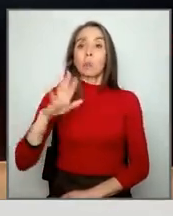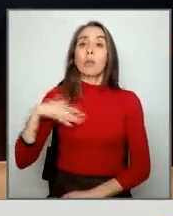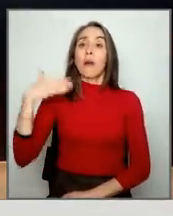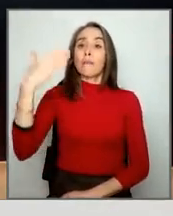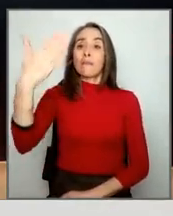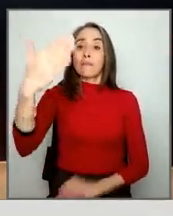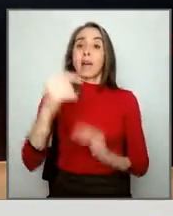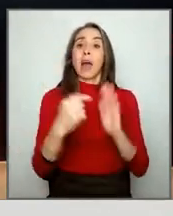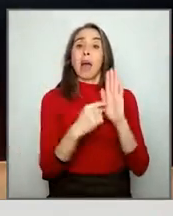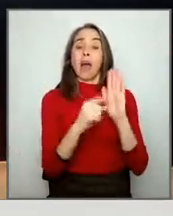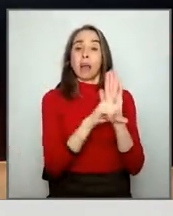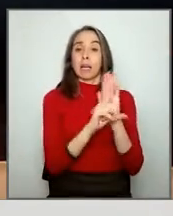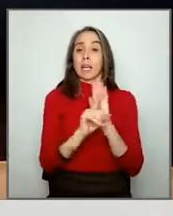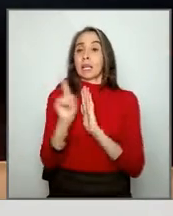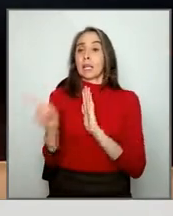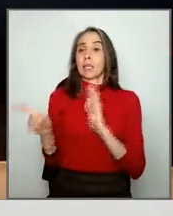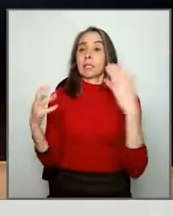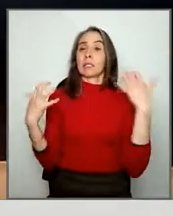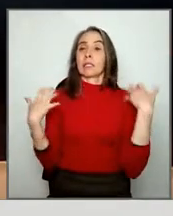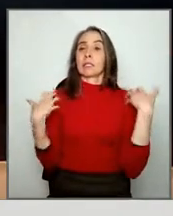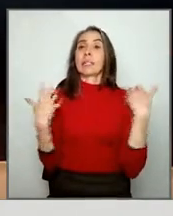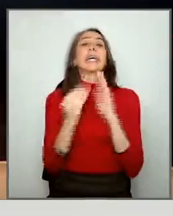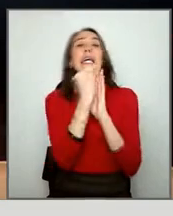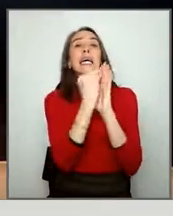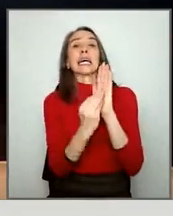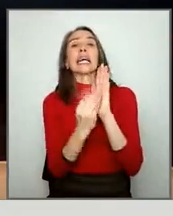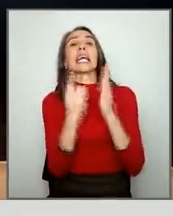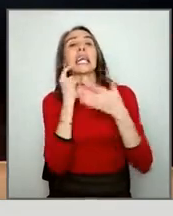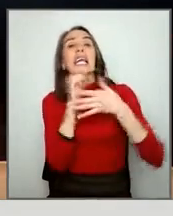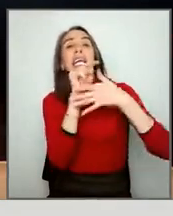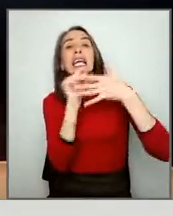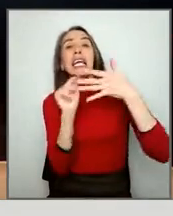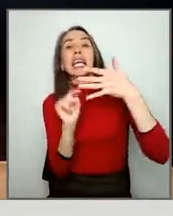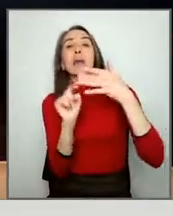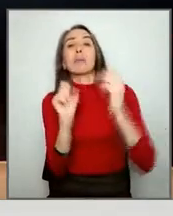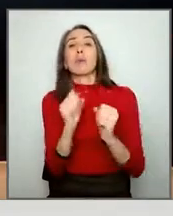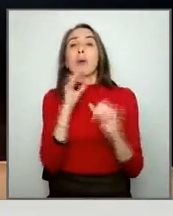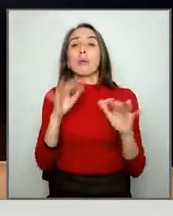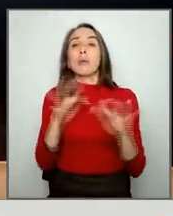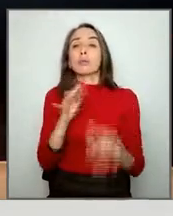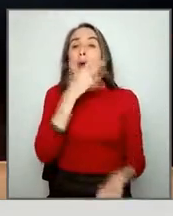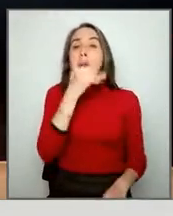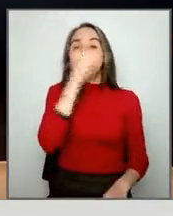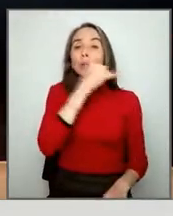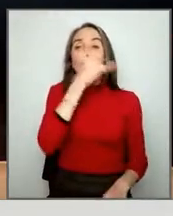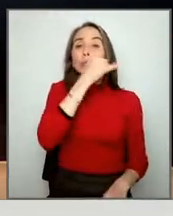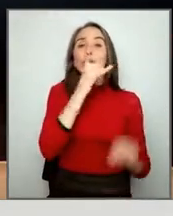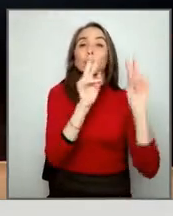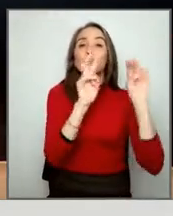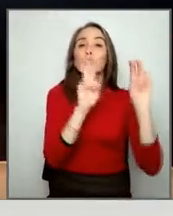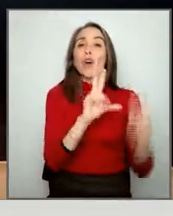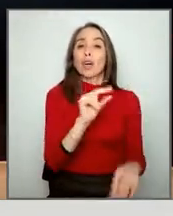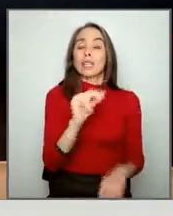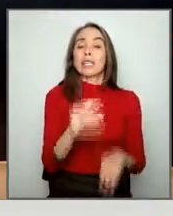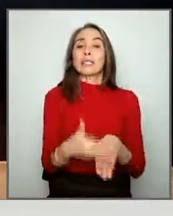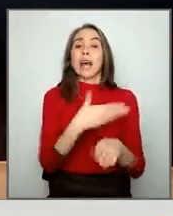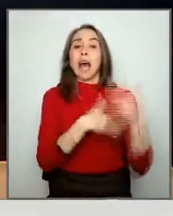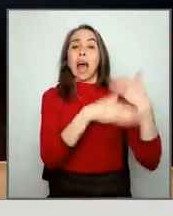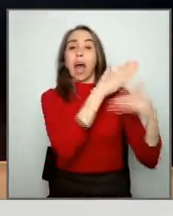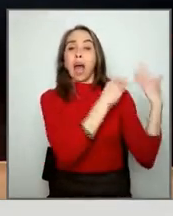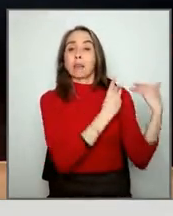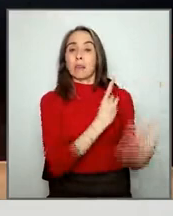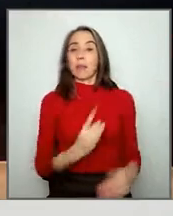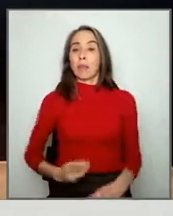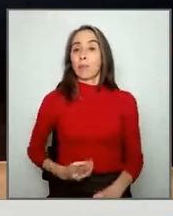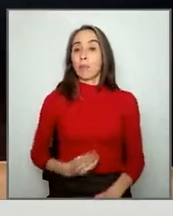facultad dictar aquellos lineamientos los cuales se va a utilizar esta agua sin duda todos los que me han antecedido han señalado